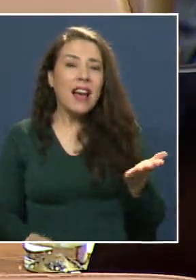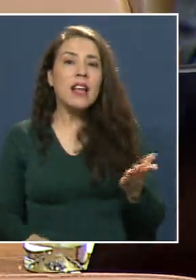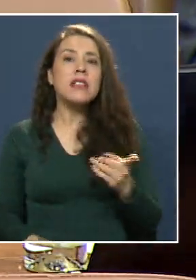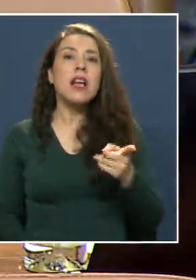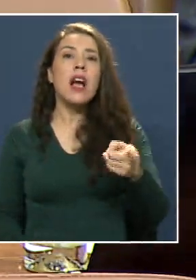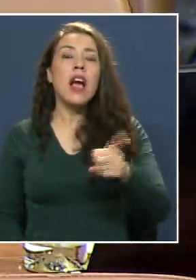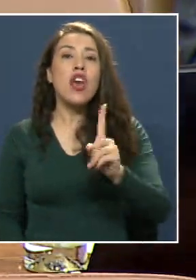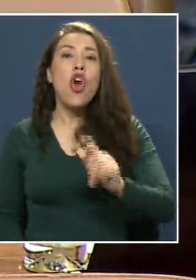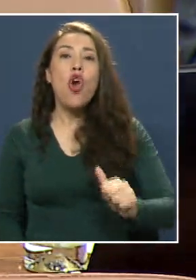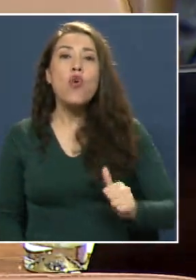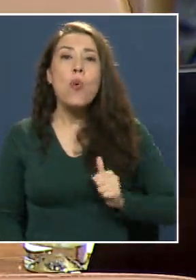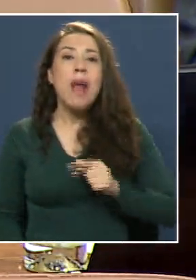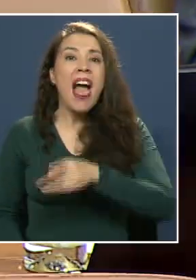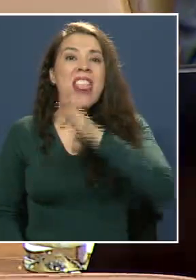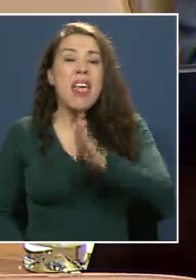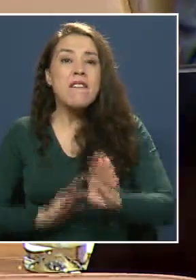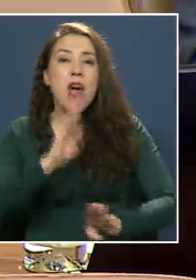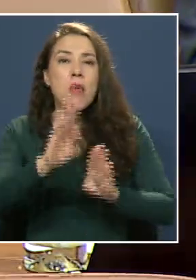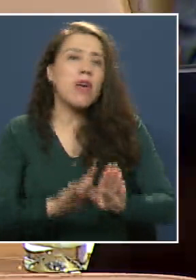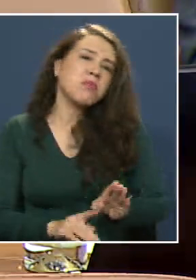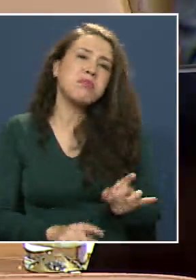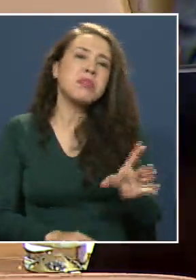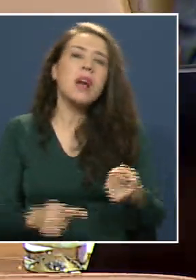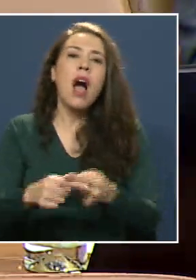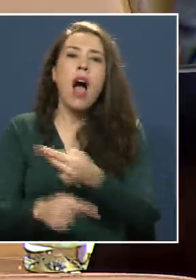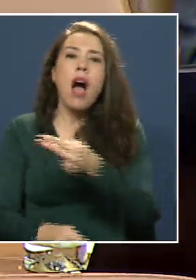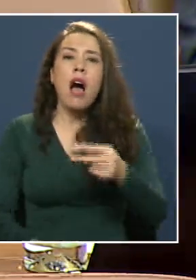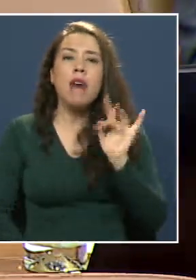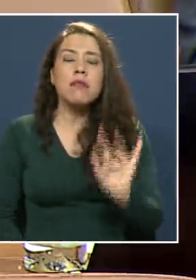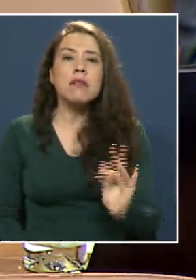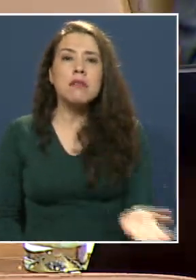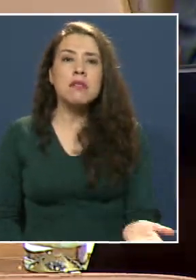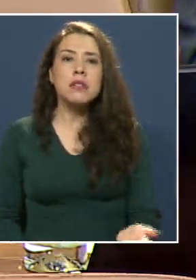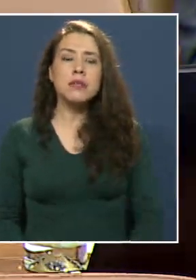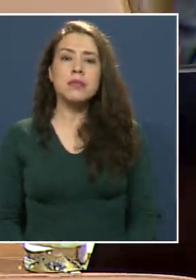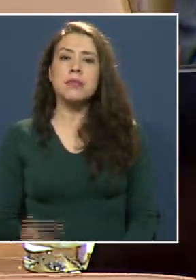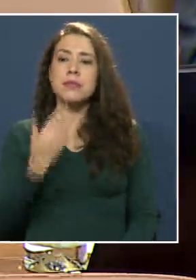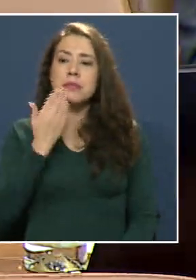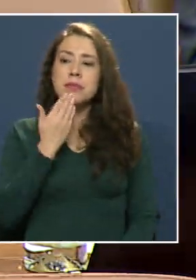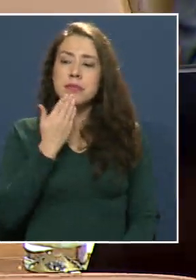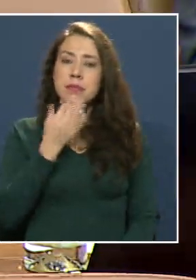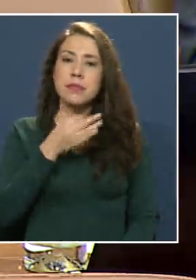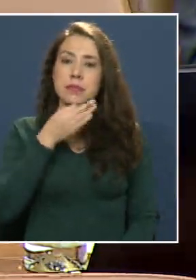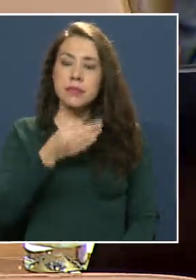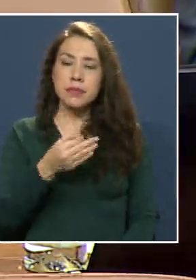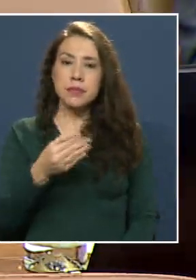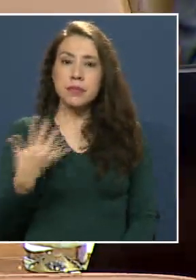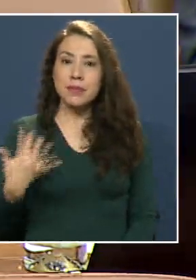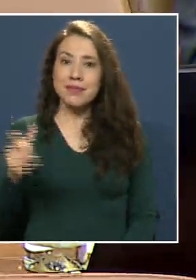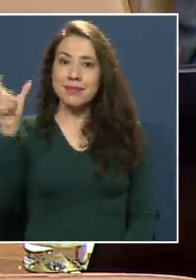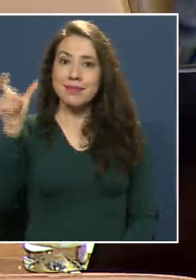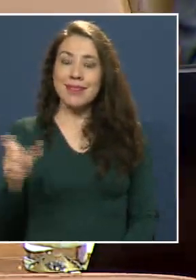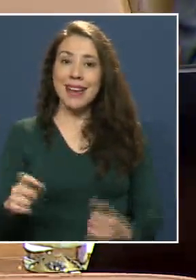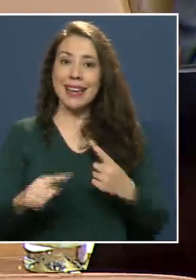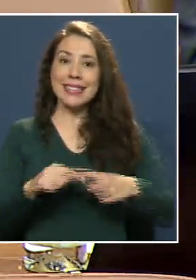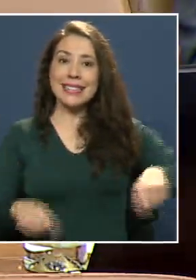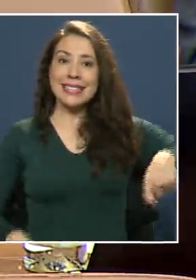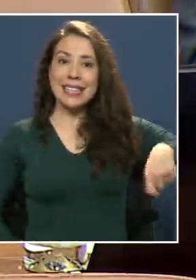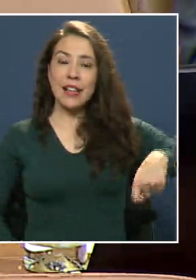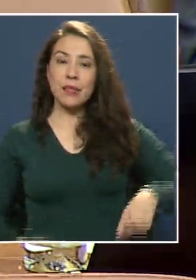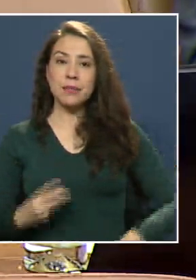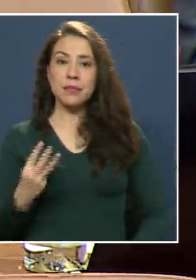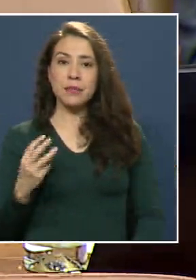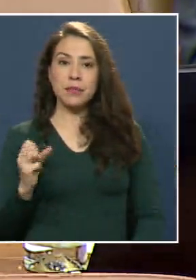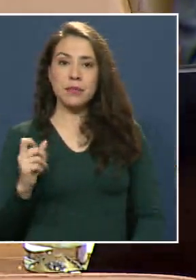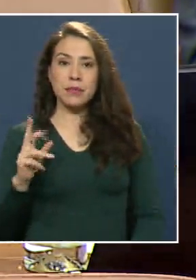de cuidarlos. Quiero destacar también la figura del ex senador Patricio